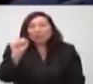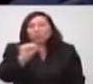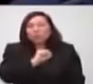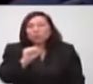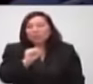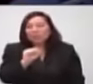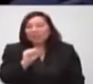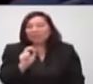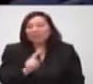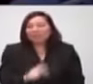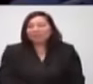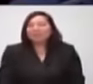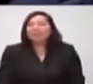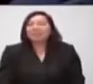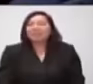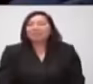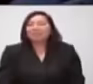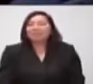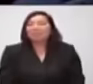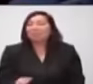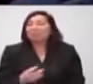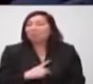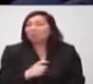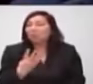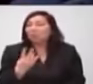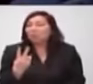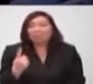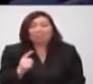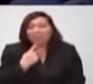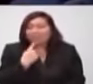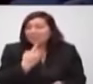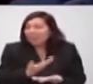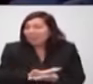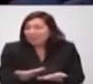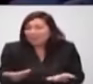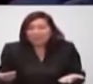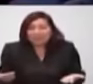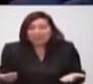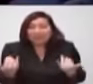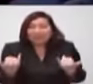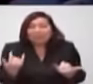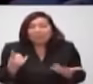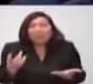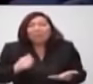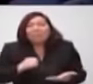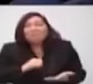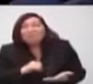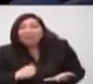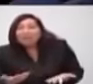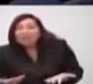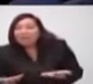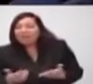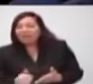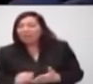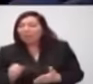cual usted fue regidora de su gestión, se embolsicó 140 millones de dólares, nadie ha dicho eso. Lo que hemos dicho es que por negligencia,